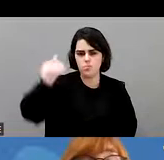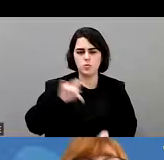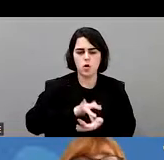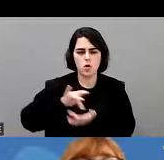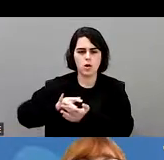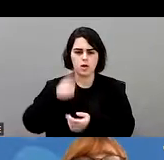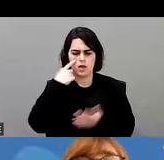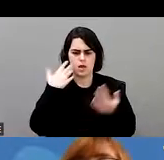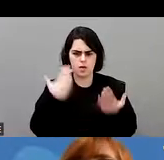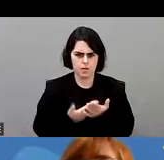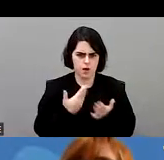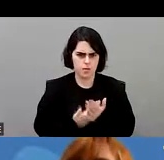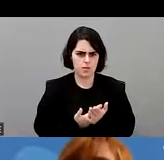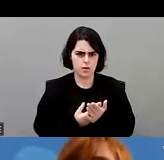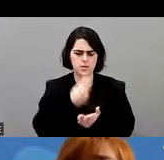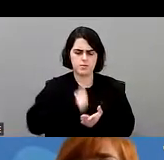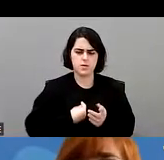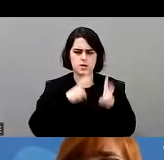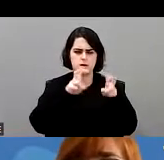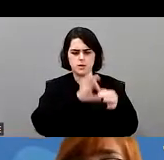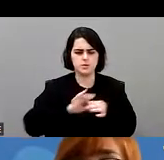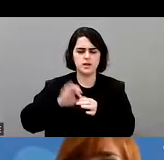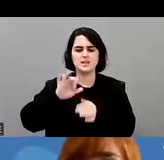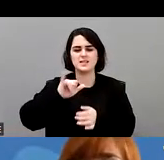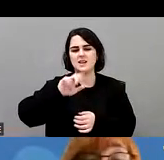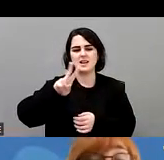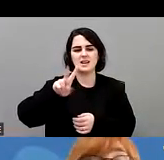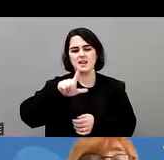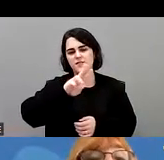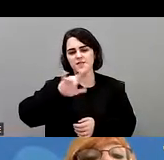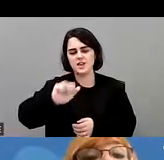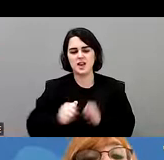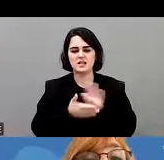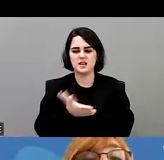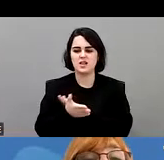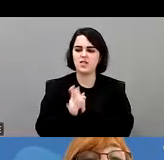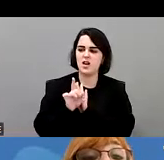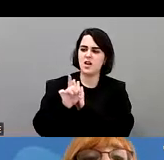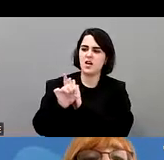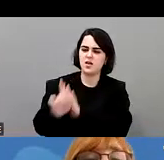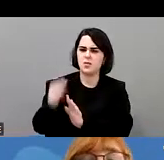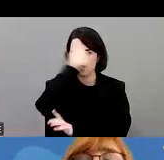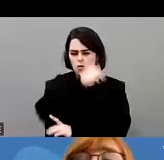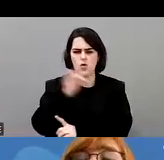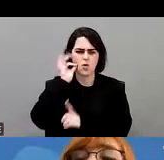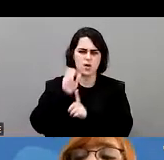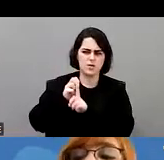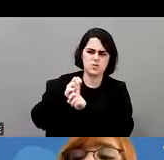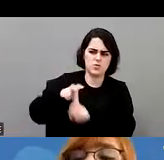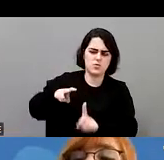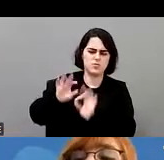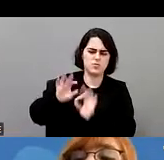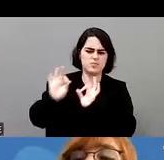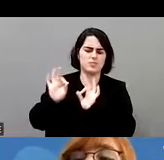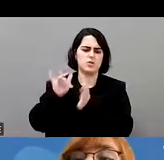evidente algo a lo que se refería Silvia esta mañana, y es la discriminación interseccional de las mujeres con parálisis cerebral.